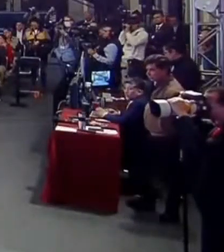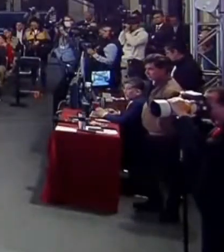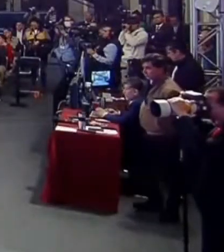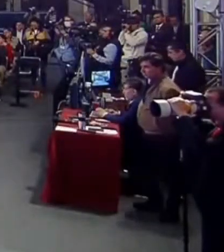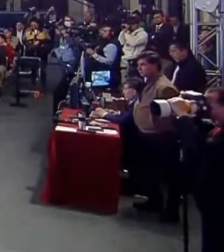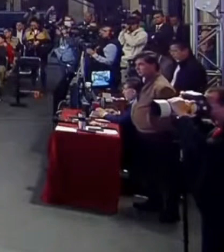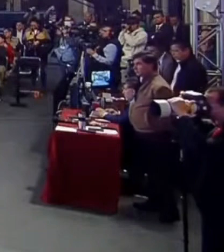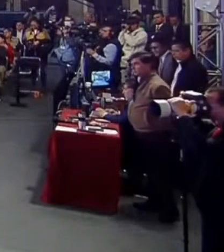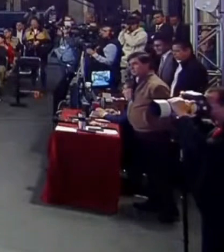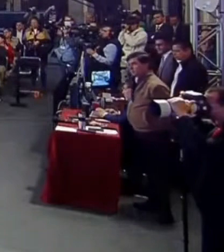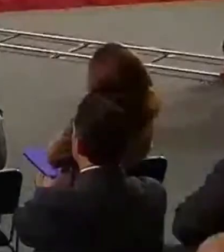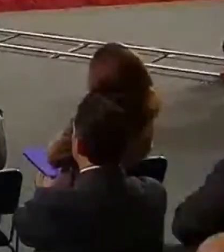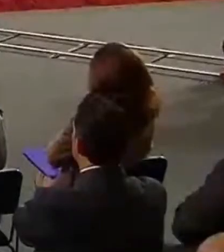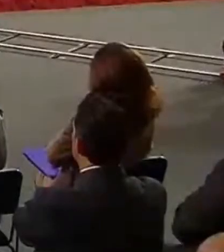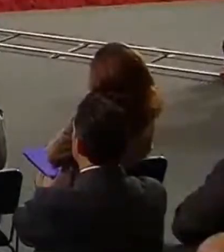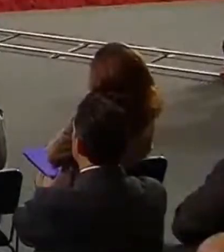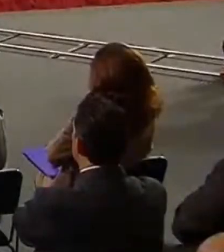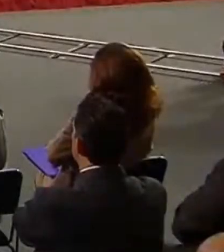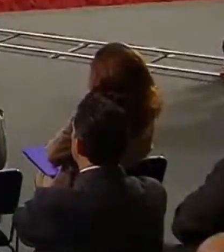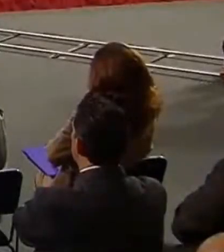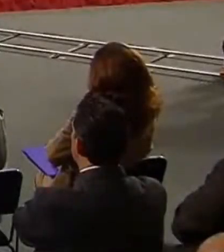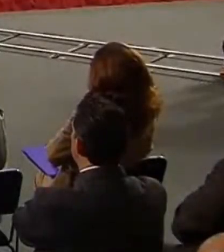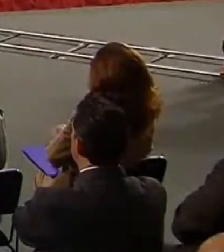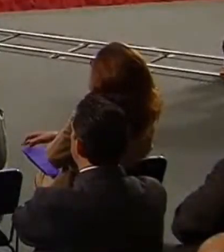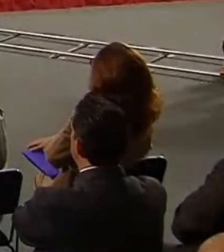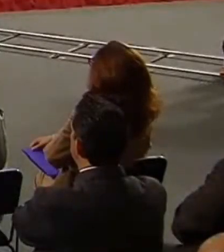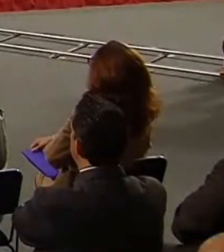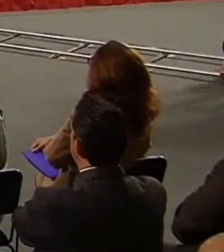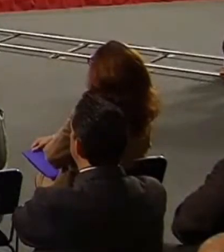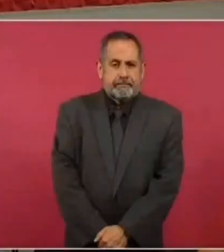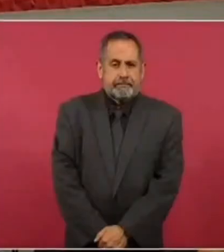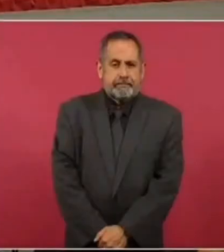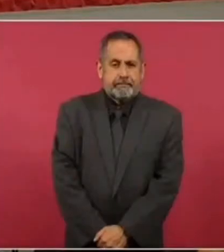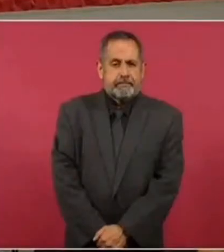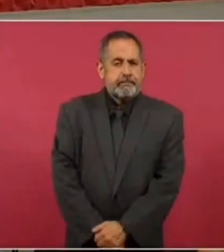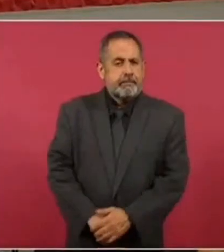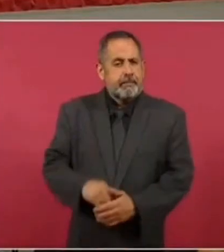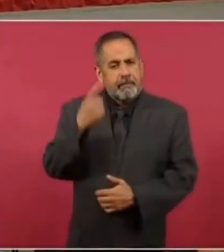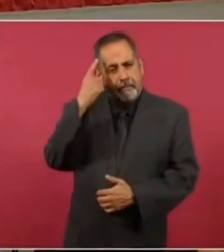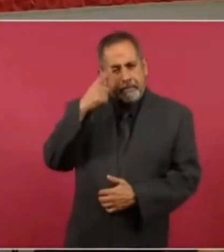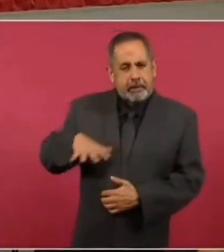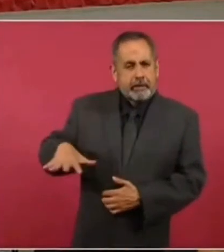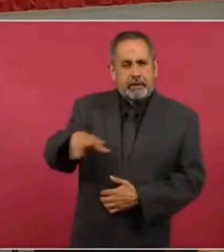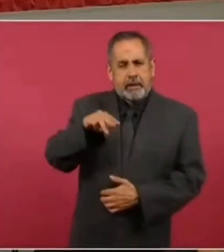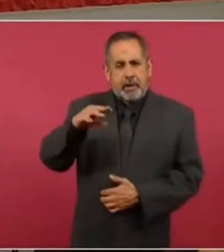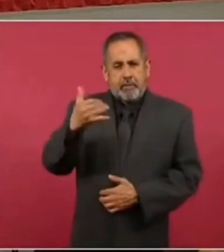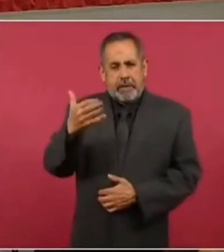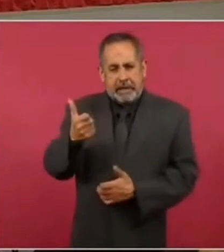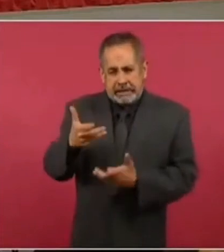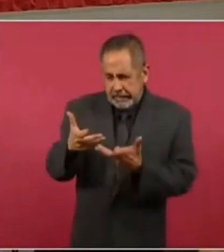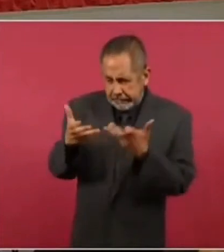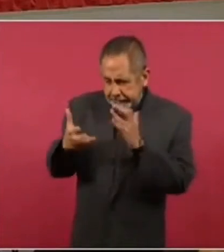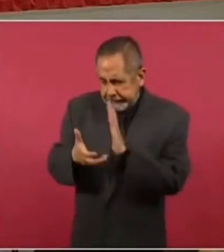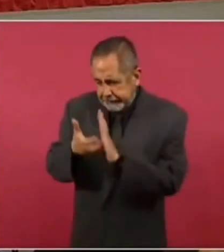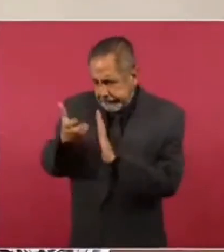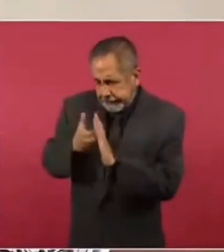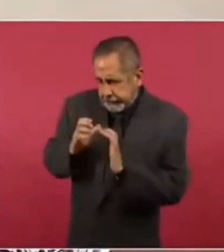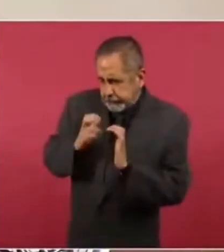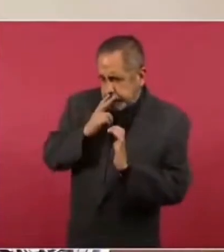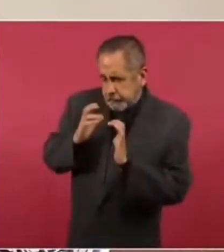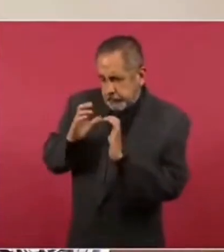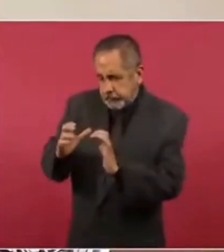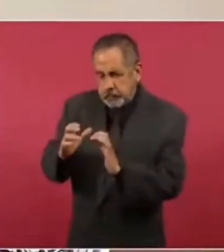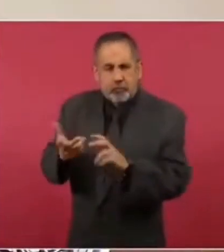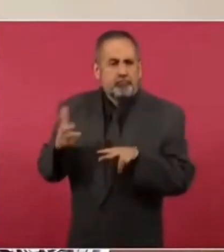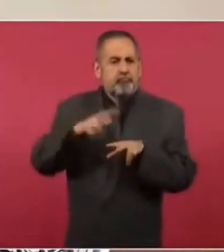jaguar. En la encrucijada que tuvimos de rescatar los vestigios mayas o mantener el ritmo de la construcción del caballo de fuego, pues se hizo una